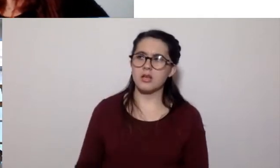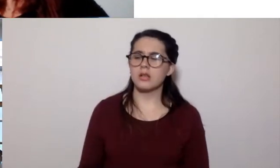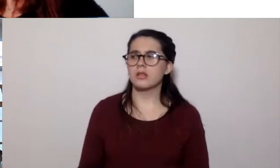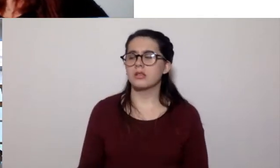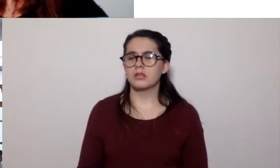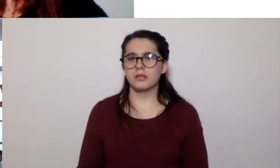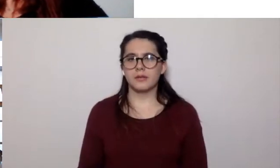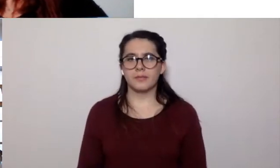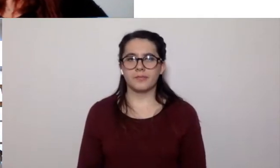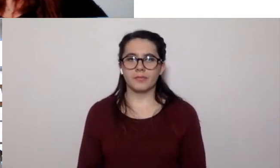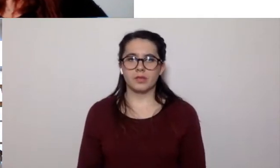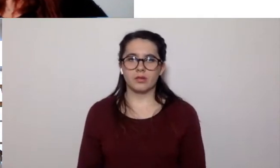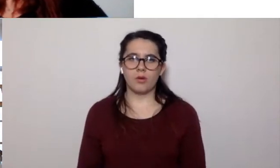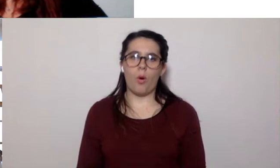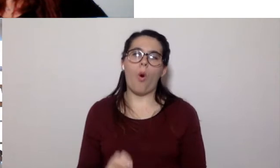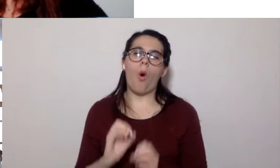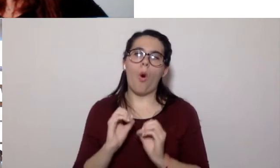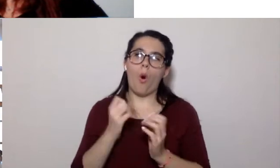no necesariamente